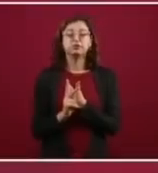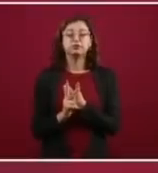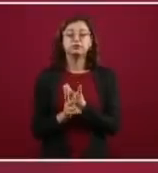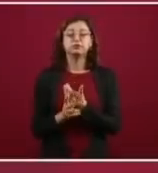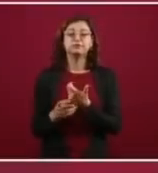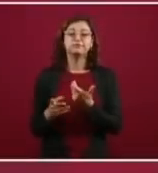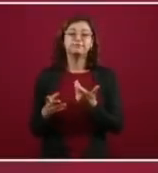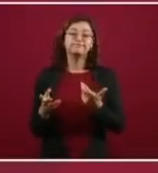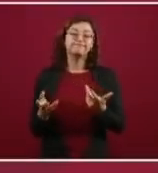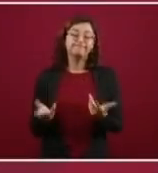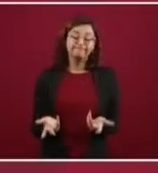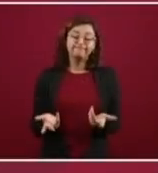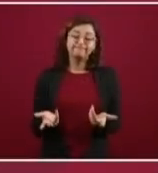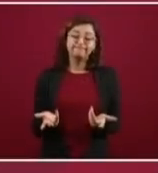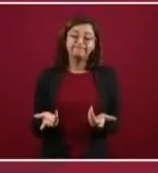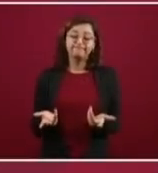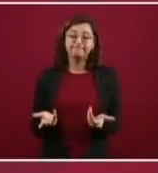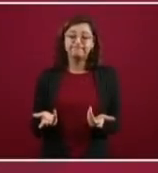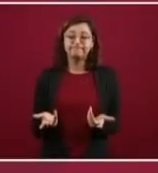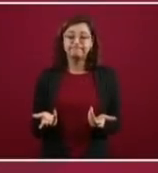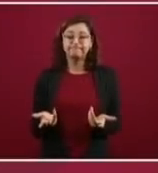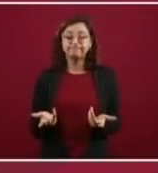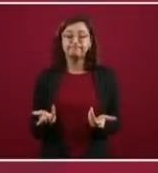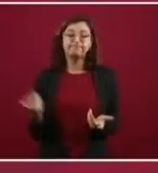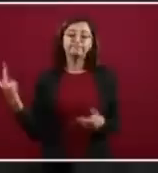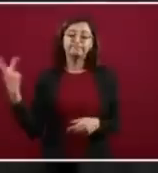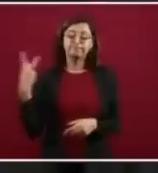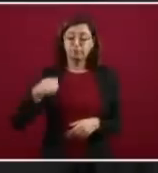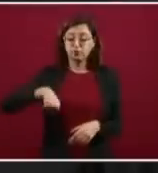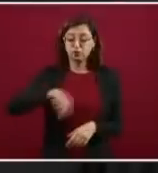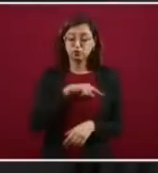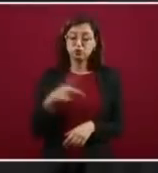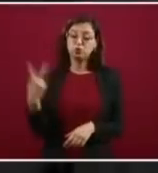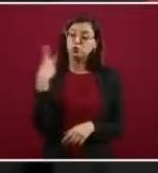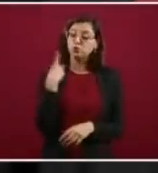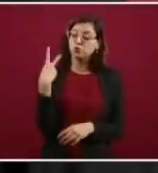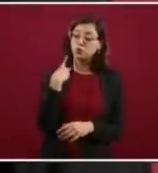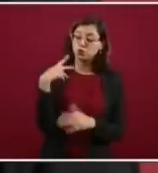que se trata de una política